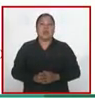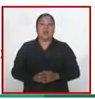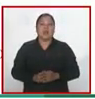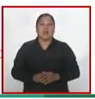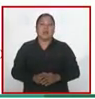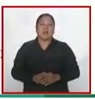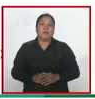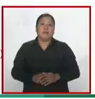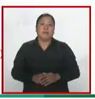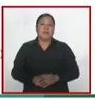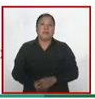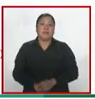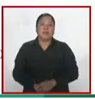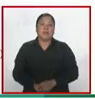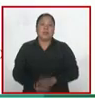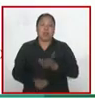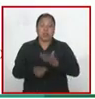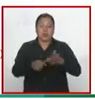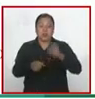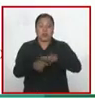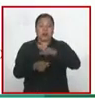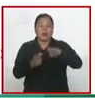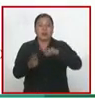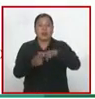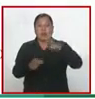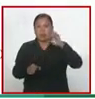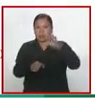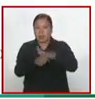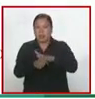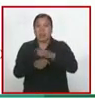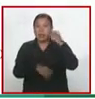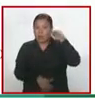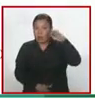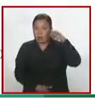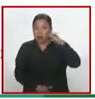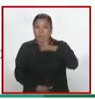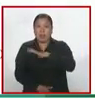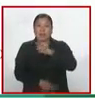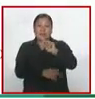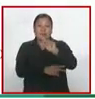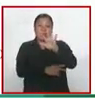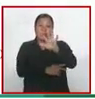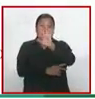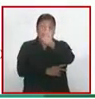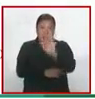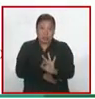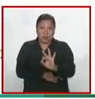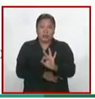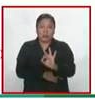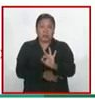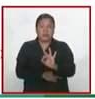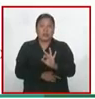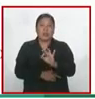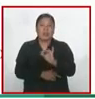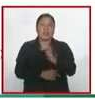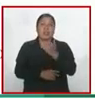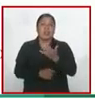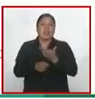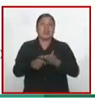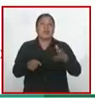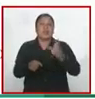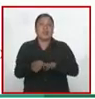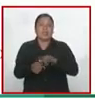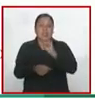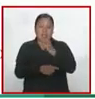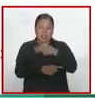hospital regional de alta especialidad de oaxaca con un 75% y el long y el hospital